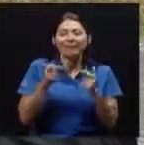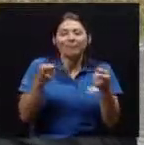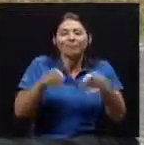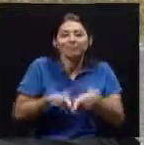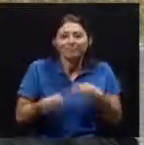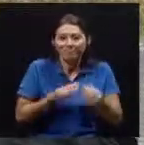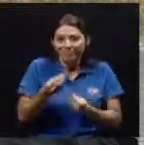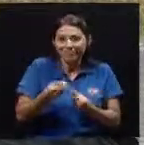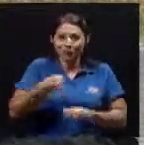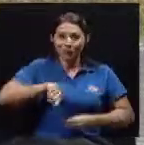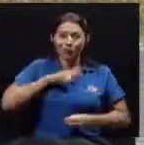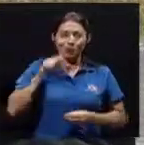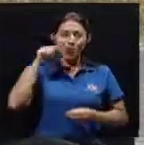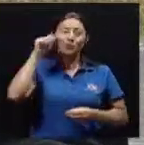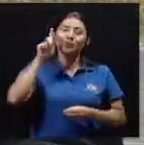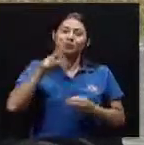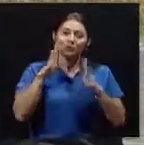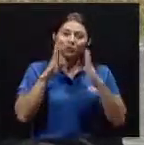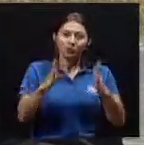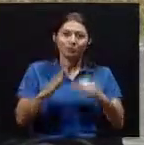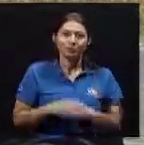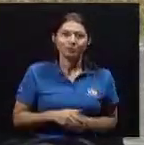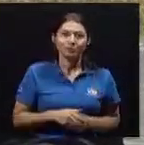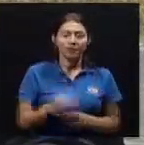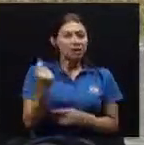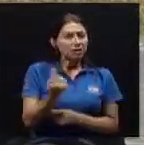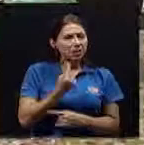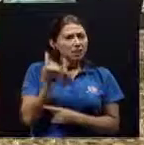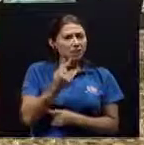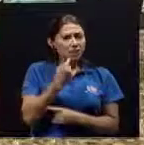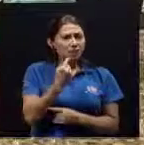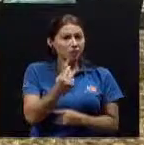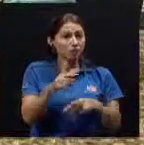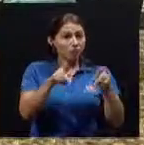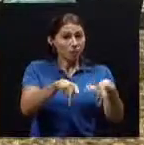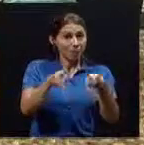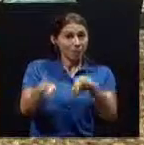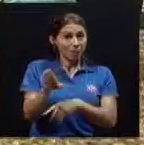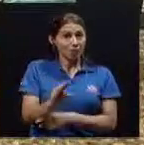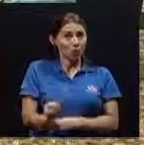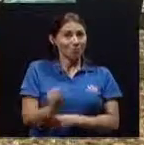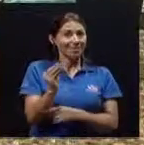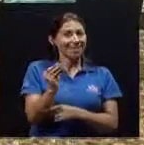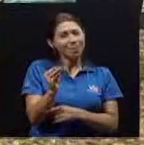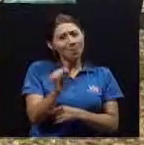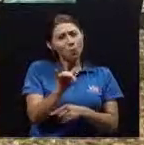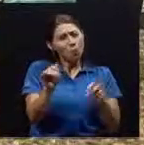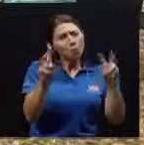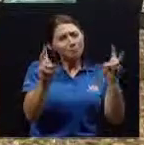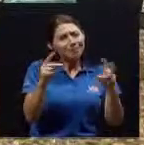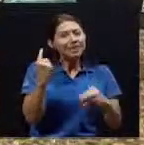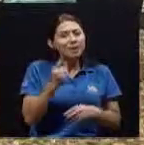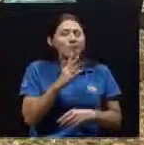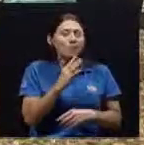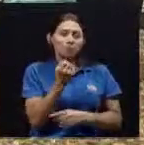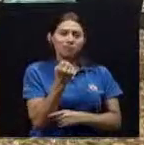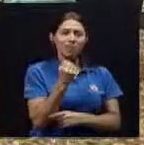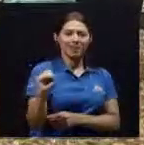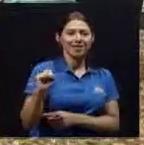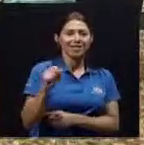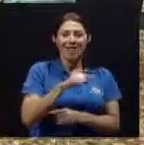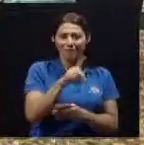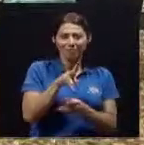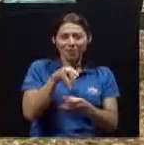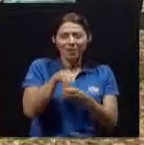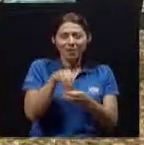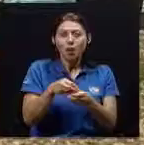adulto supervisar muchísimo mejor eso. Siempre decimos que ese problema de los adolescentes, la rebeldía un poco, ¿verdad? De claro, lo que siempre